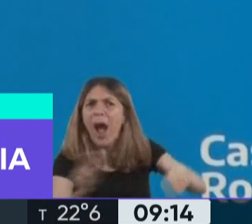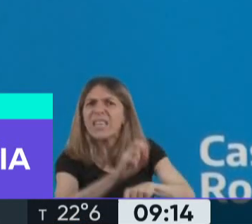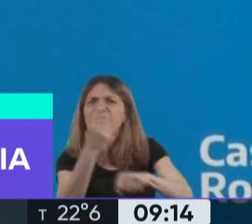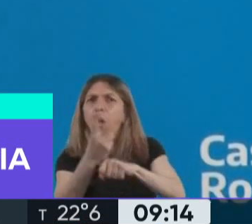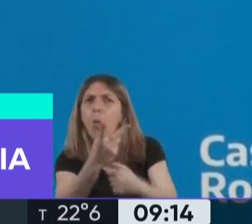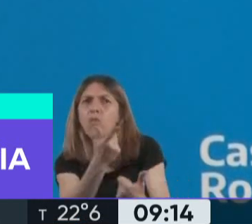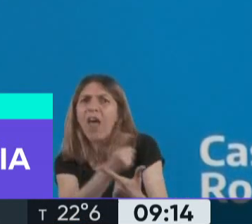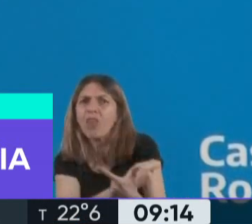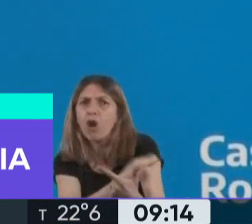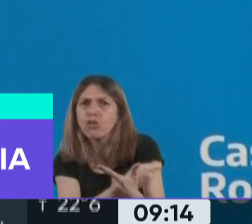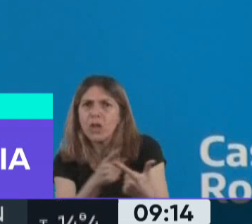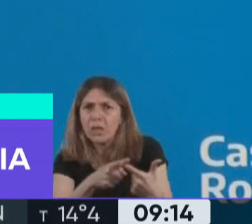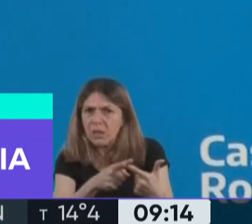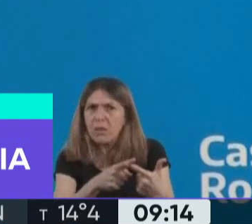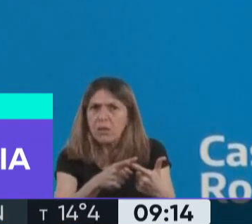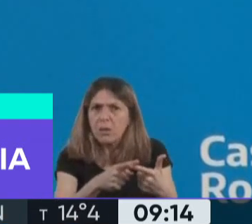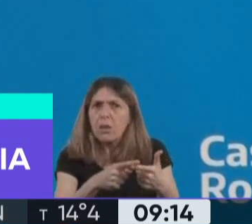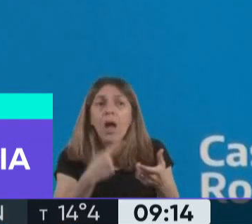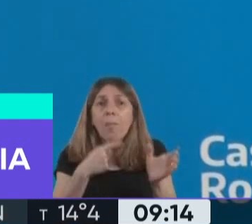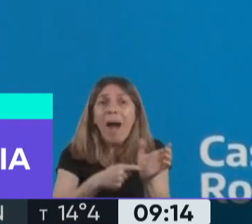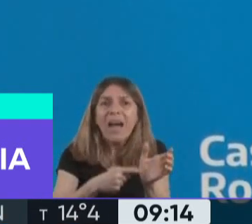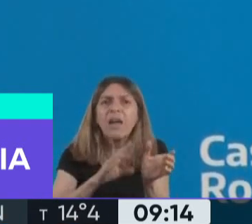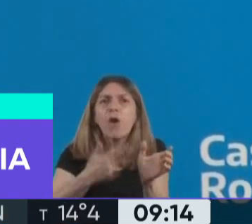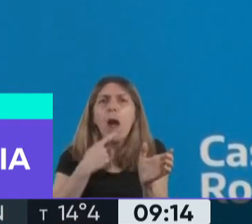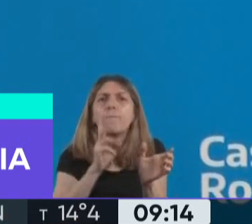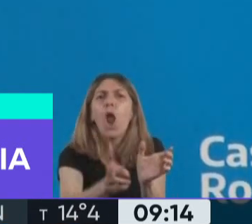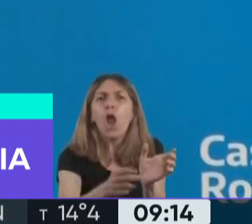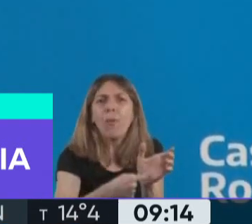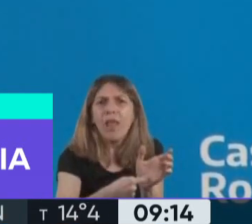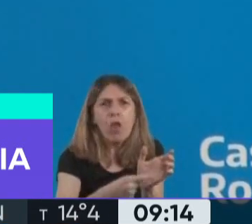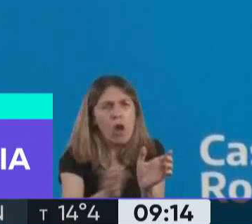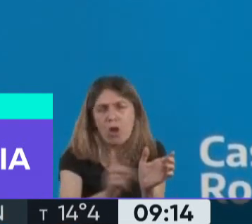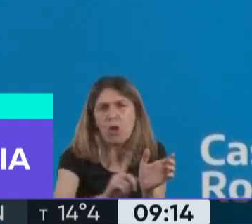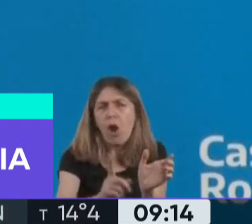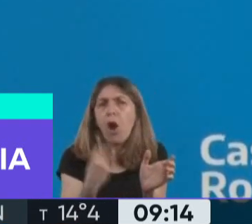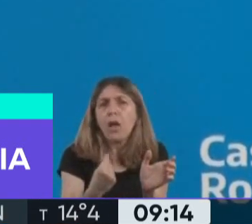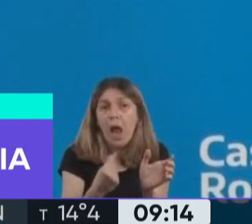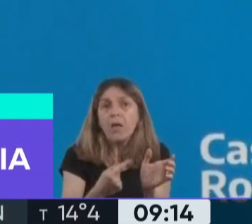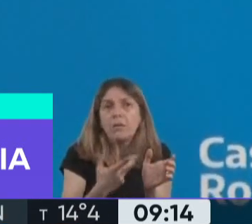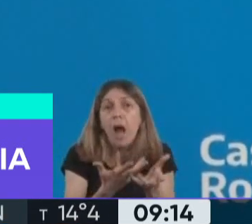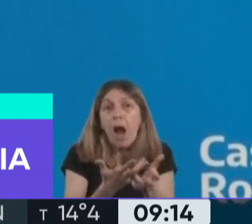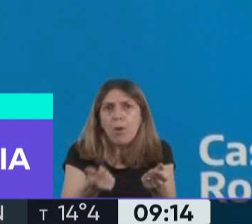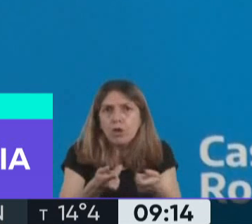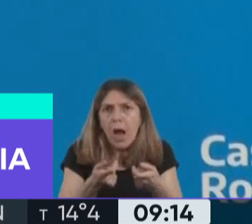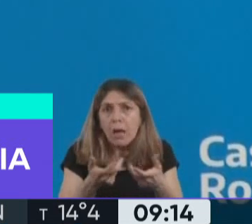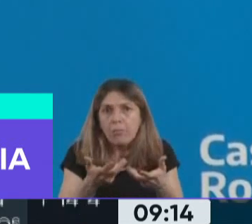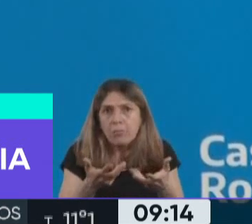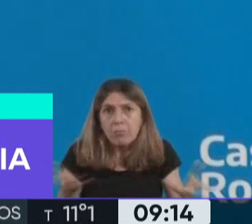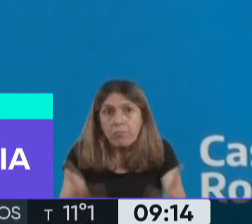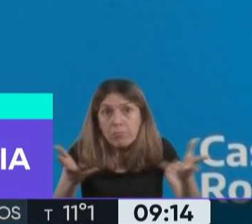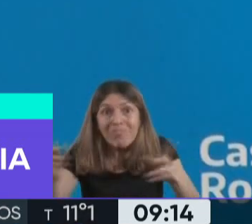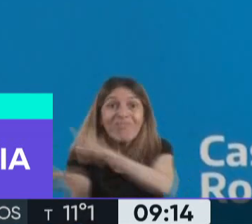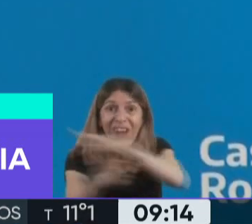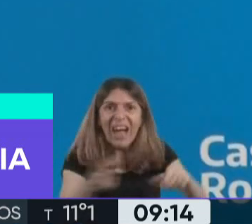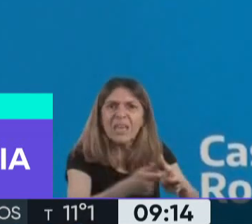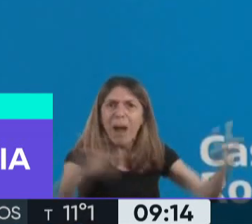que es lo que queremos, digamos. El pase sanitario no busca restringir nada. El pase sanitario lo que busca es apoyar para la campaña de vacunación para que se vacunen